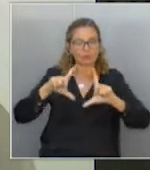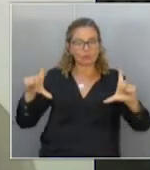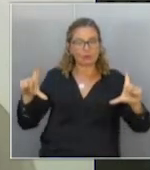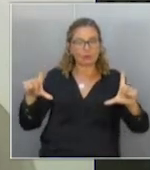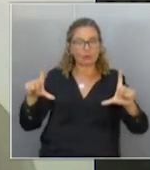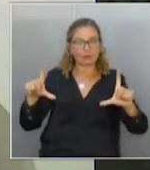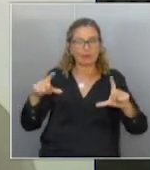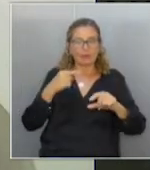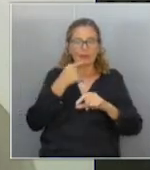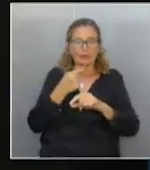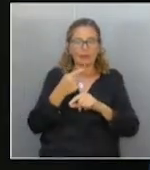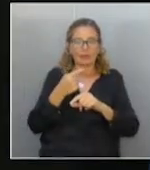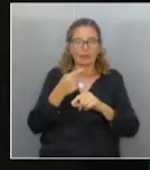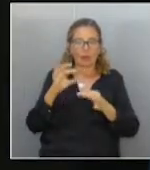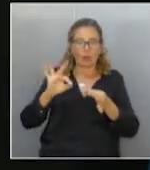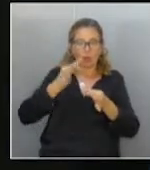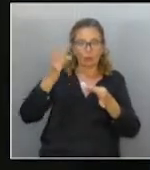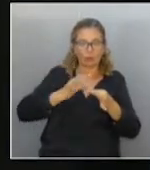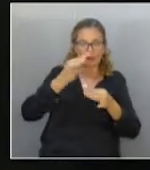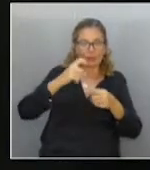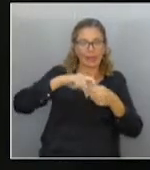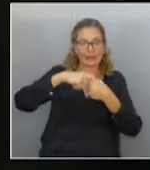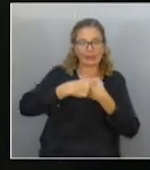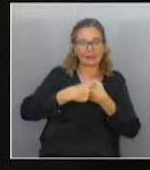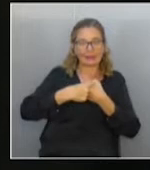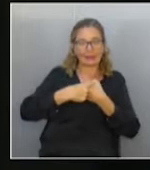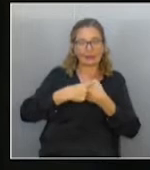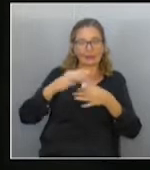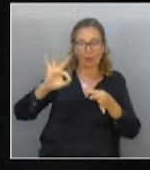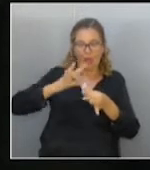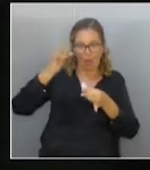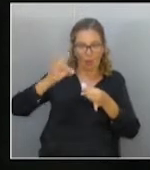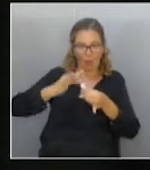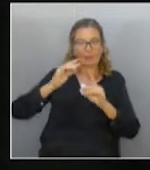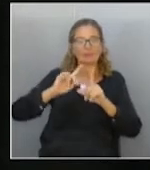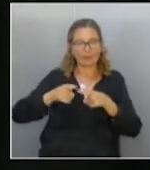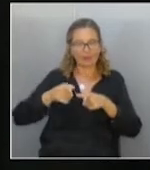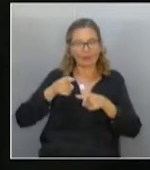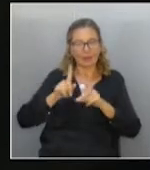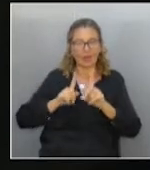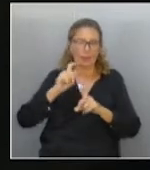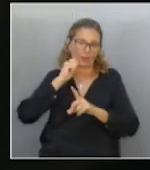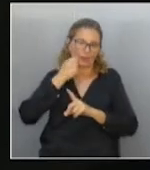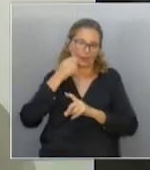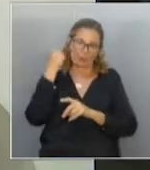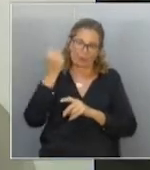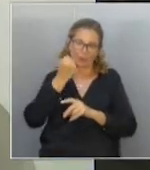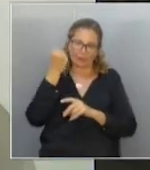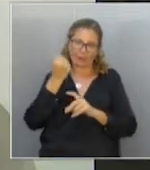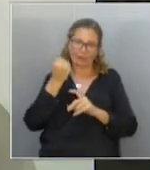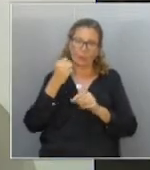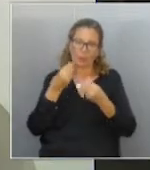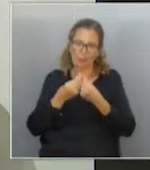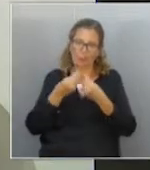las producen las costureras del sindicato de la Aguja. Tal cual. Que también es algo re importante. Lindo. Sí, que también